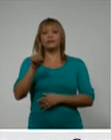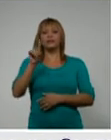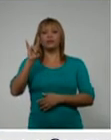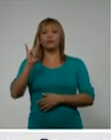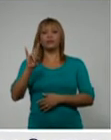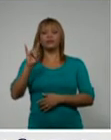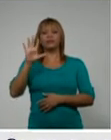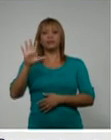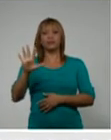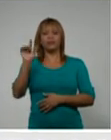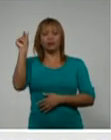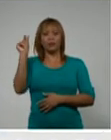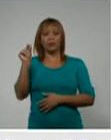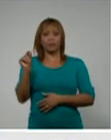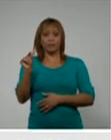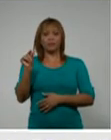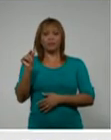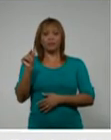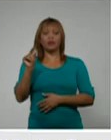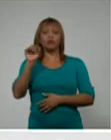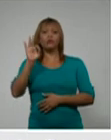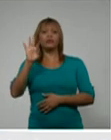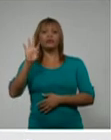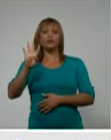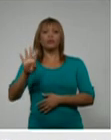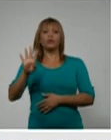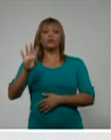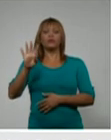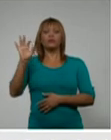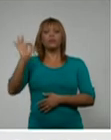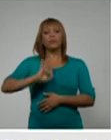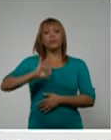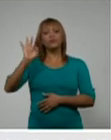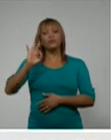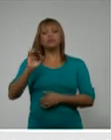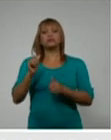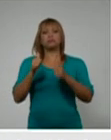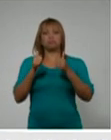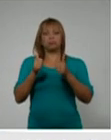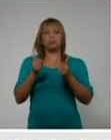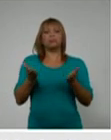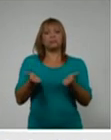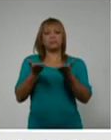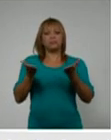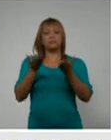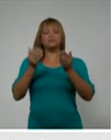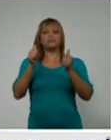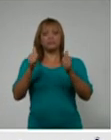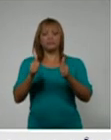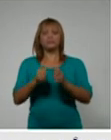3.195 pacientes, el 84% recuperados.